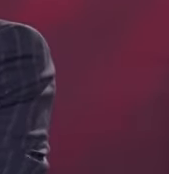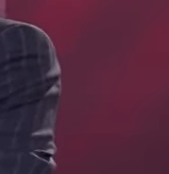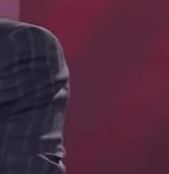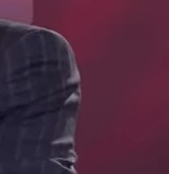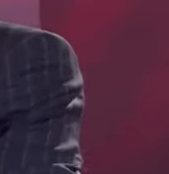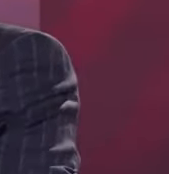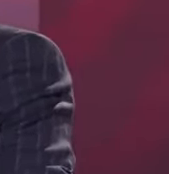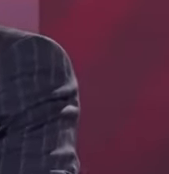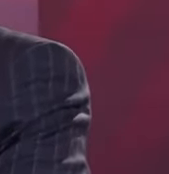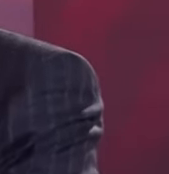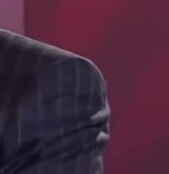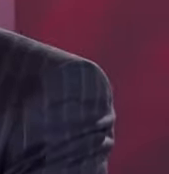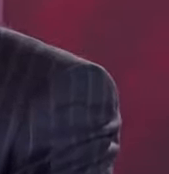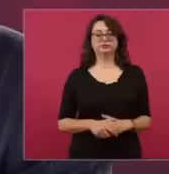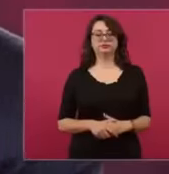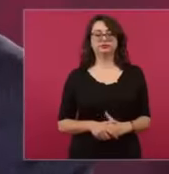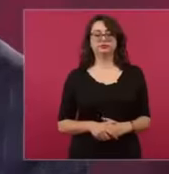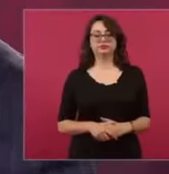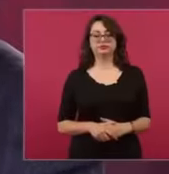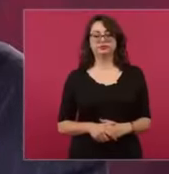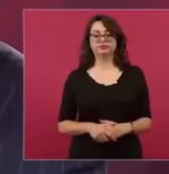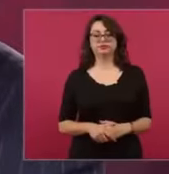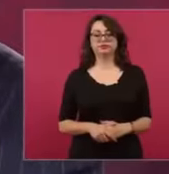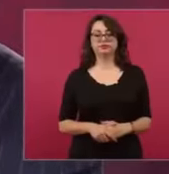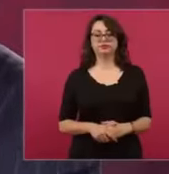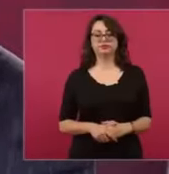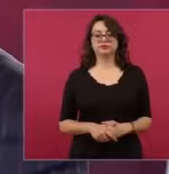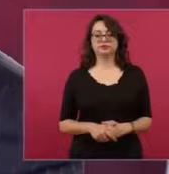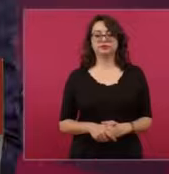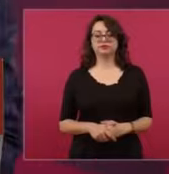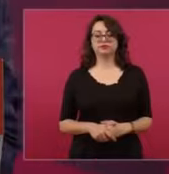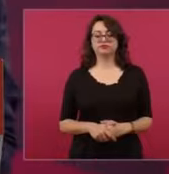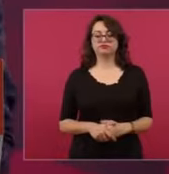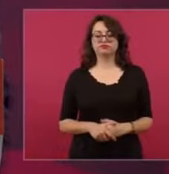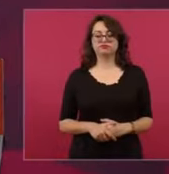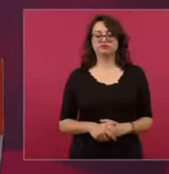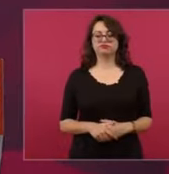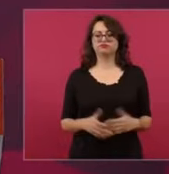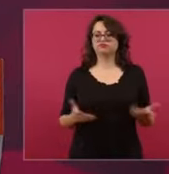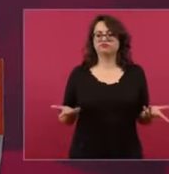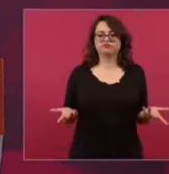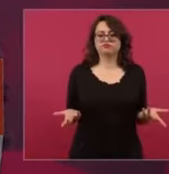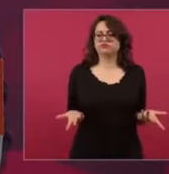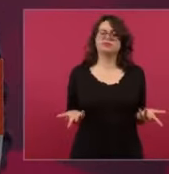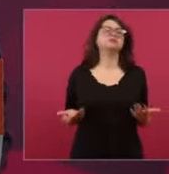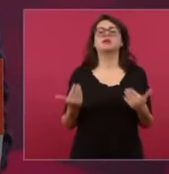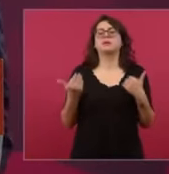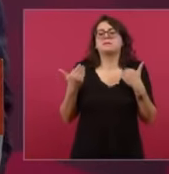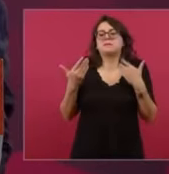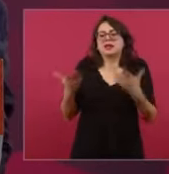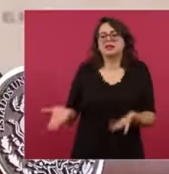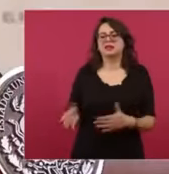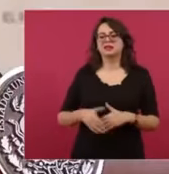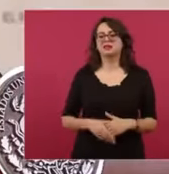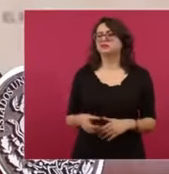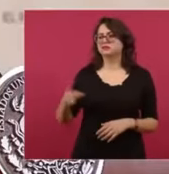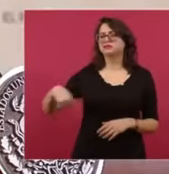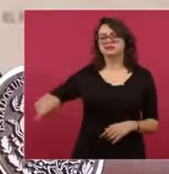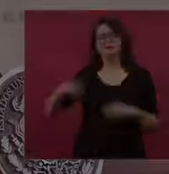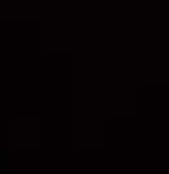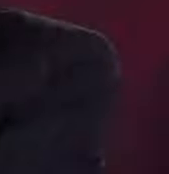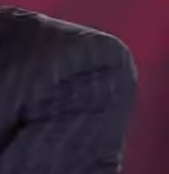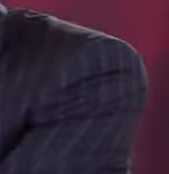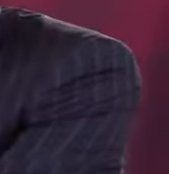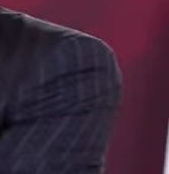gobierno. Además, aseguró que tienen derecho a contender como candidatos en las próximas elecciones del